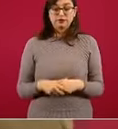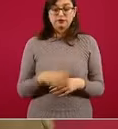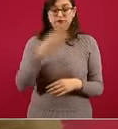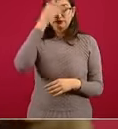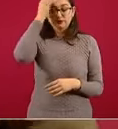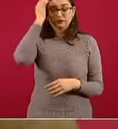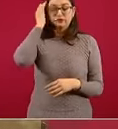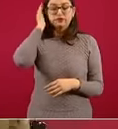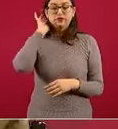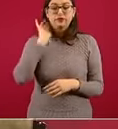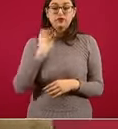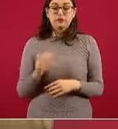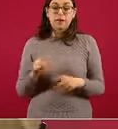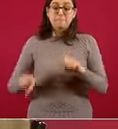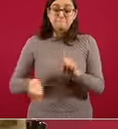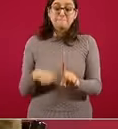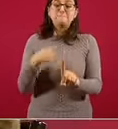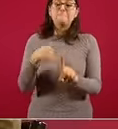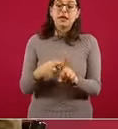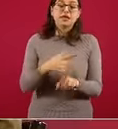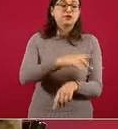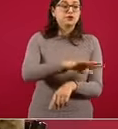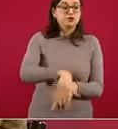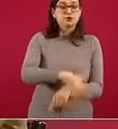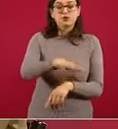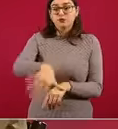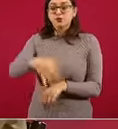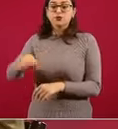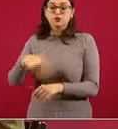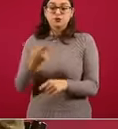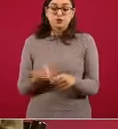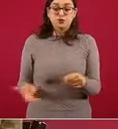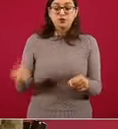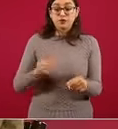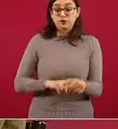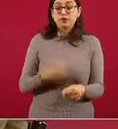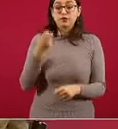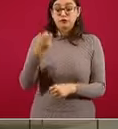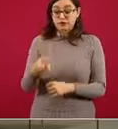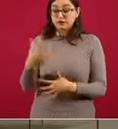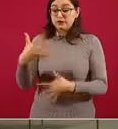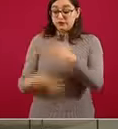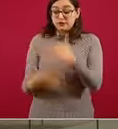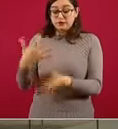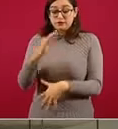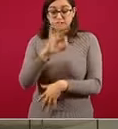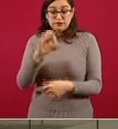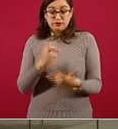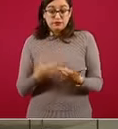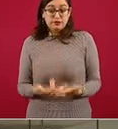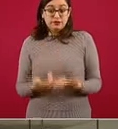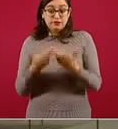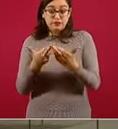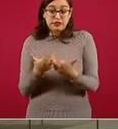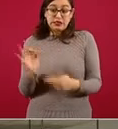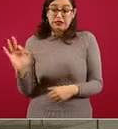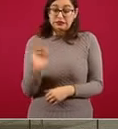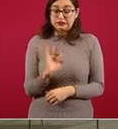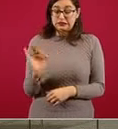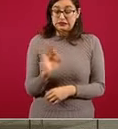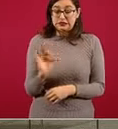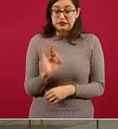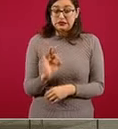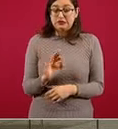de búsqueda de la disponibilidad. Entonces, 15% de disponibilidad, pues puede ser que el día de hoy